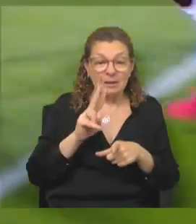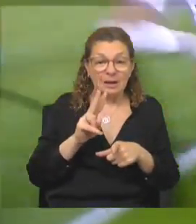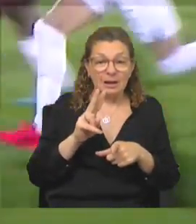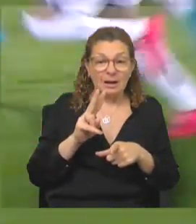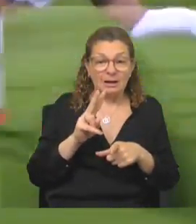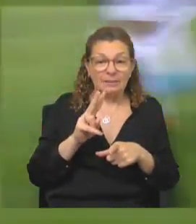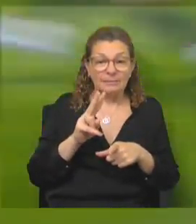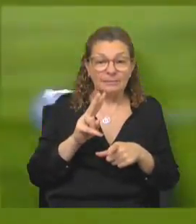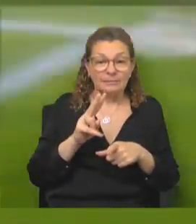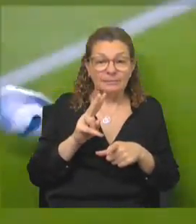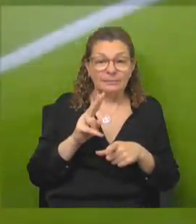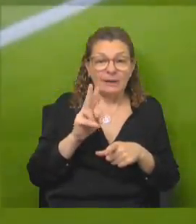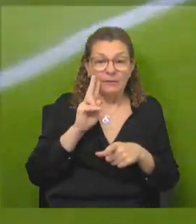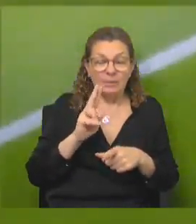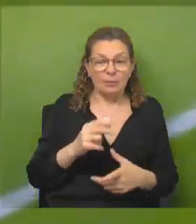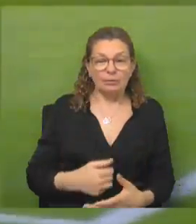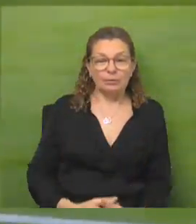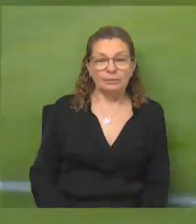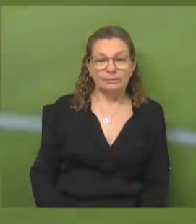maneja el material